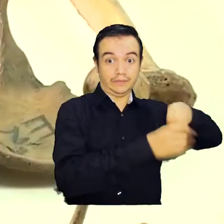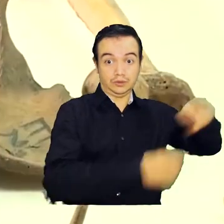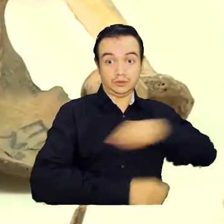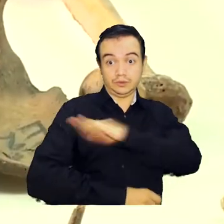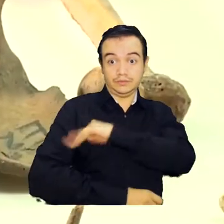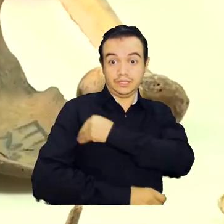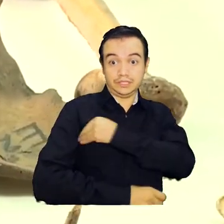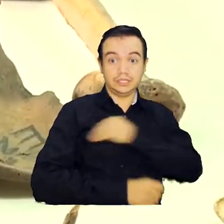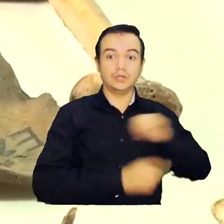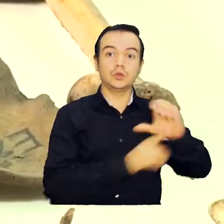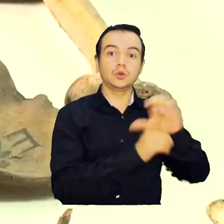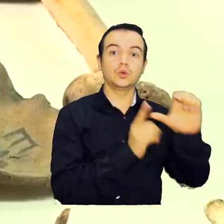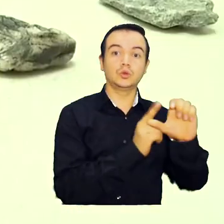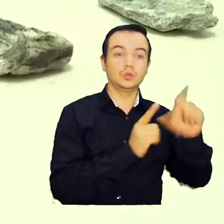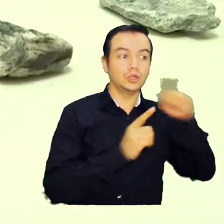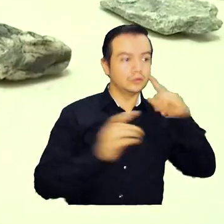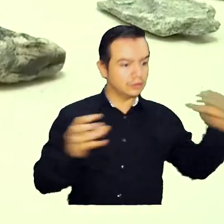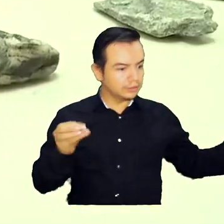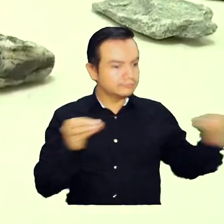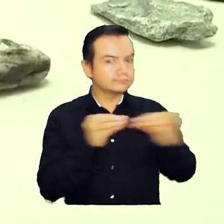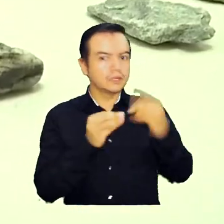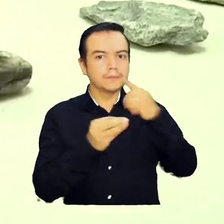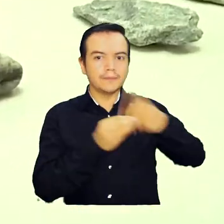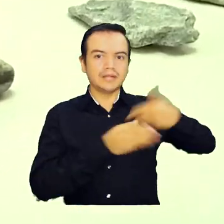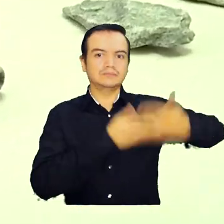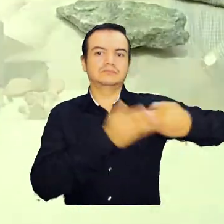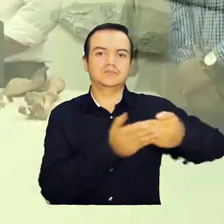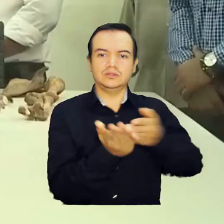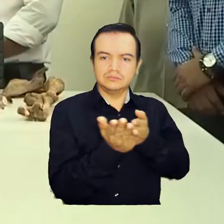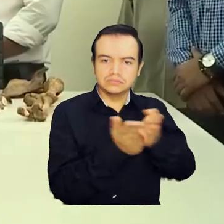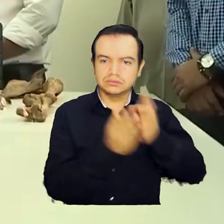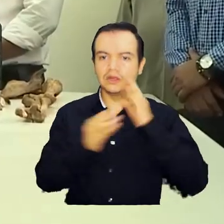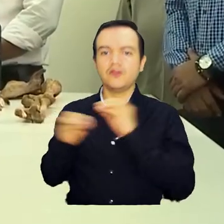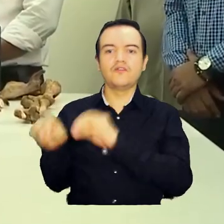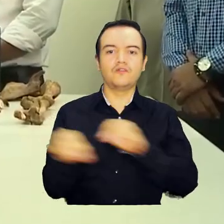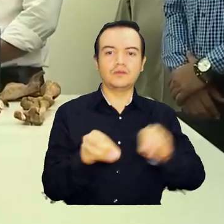consolidado una fuerte relación que la apuesta a propender por la creación de ciclos